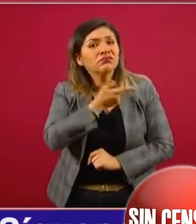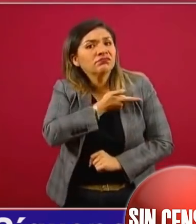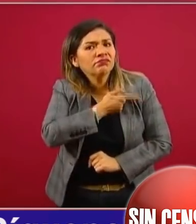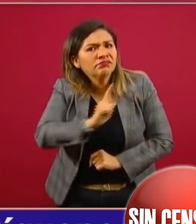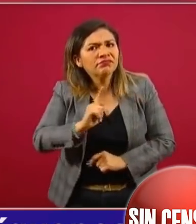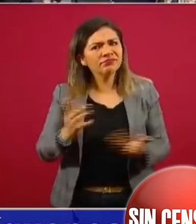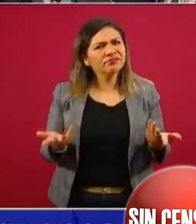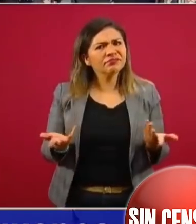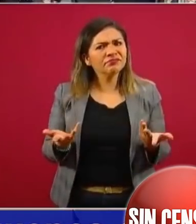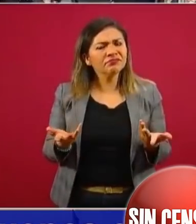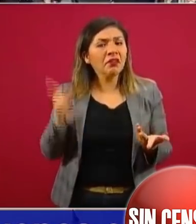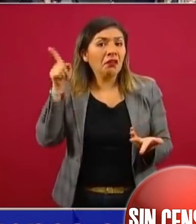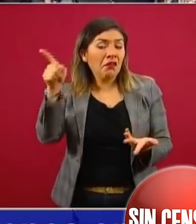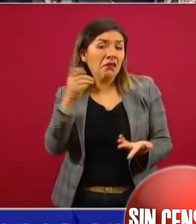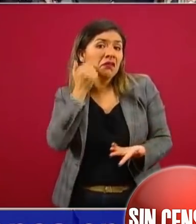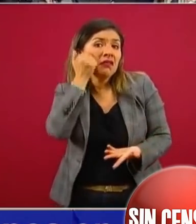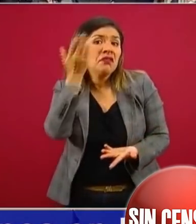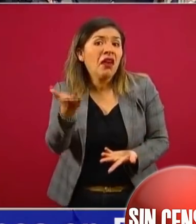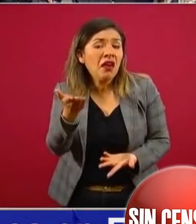porque ellos querían